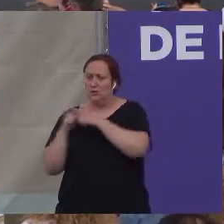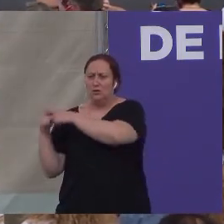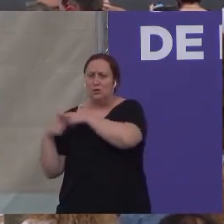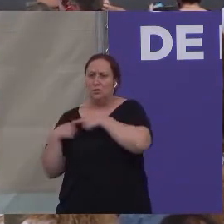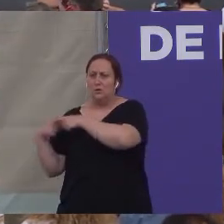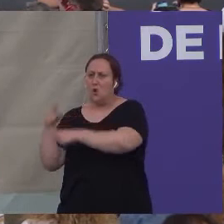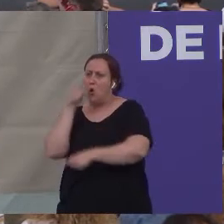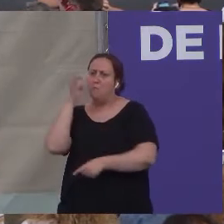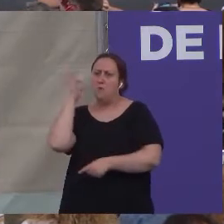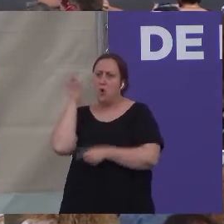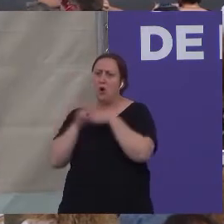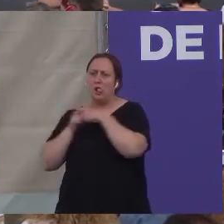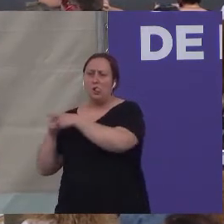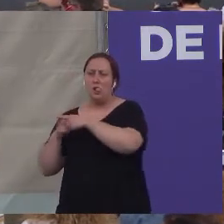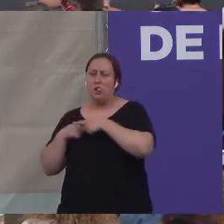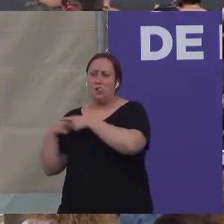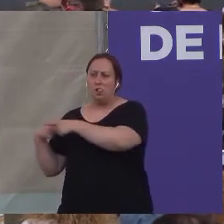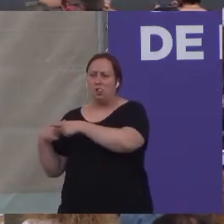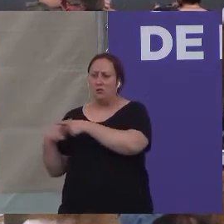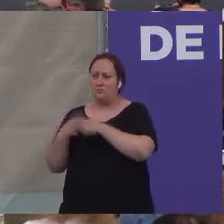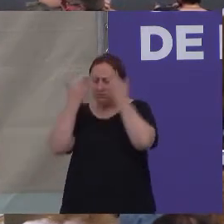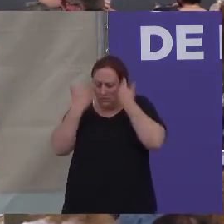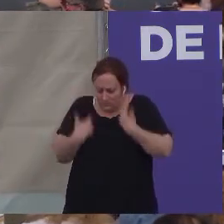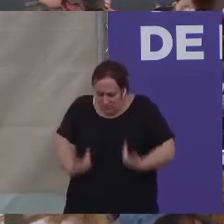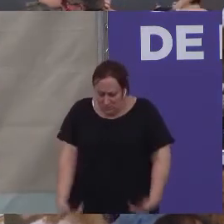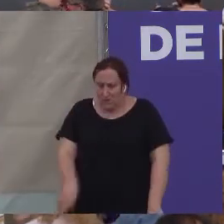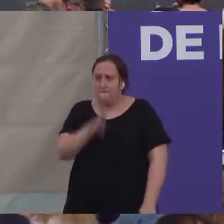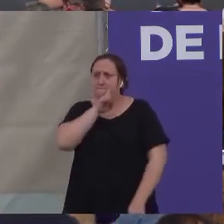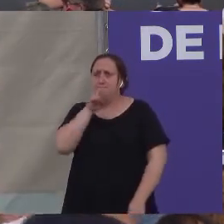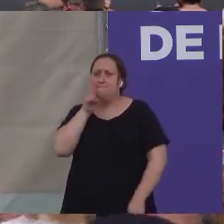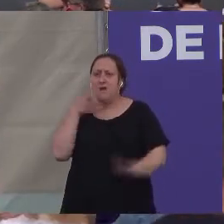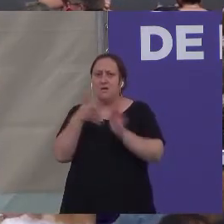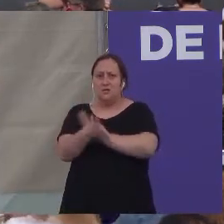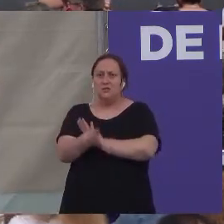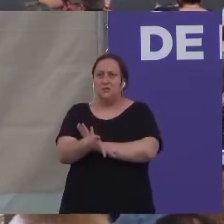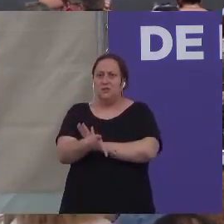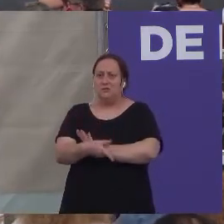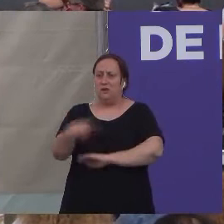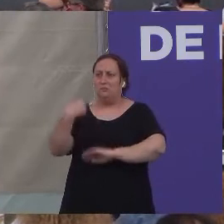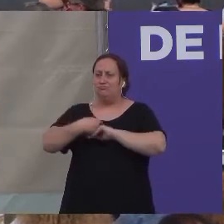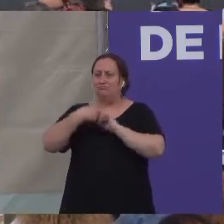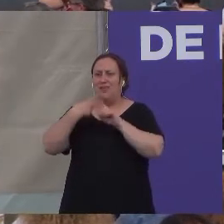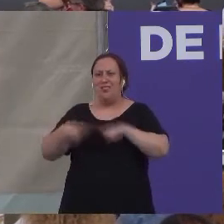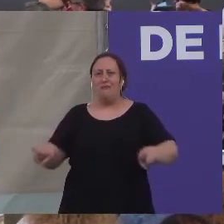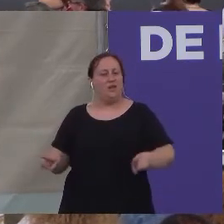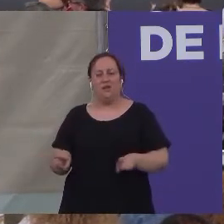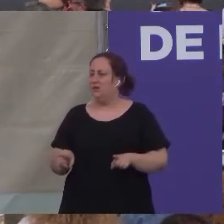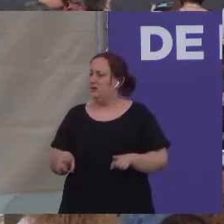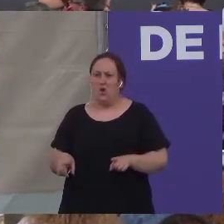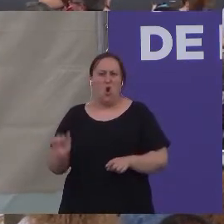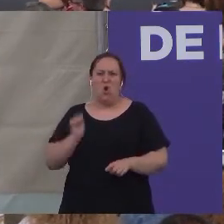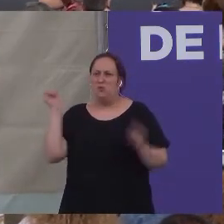y las mujeres. Que nuestra condición biológica de ser madres no nos condicione para ser diferentes, para tener